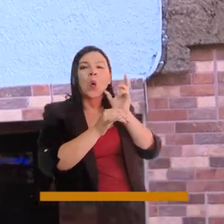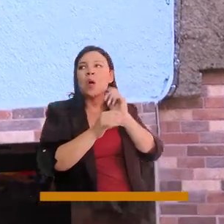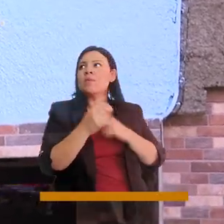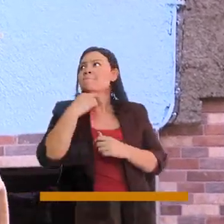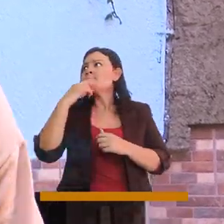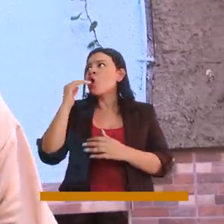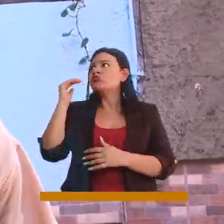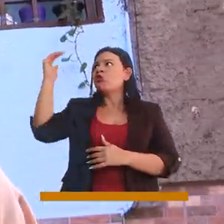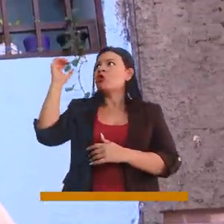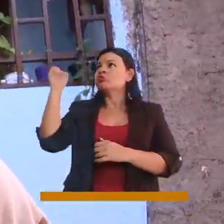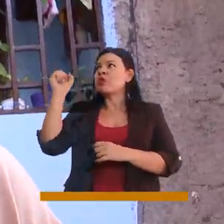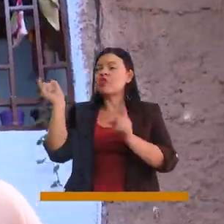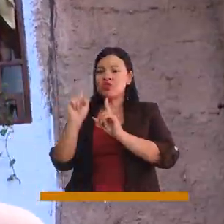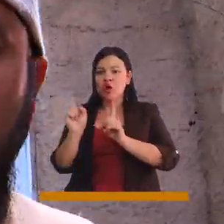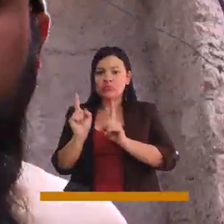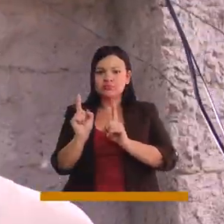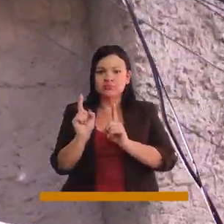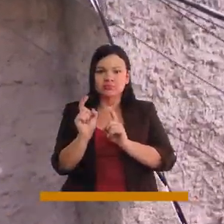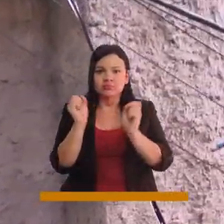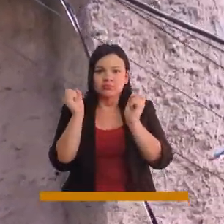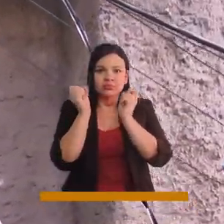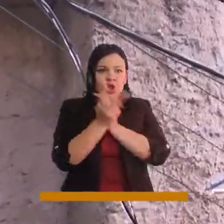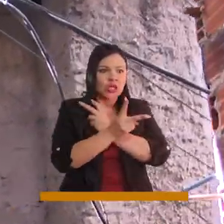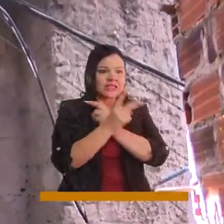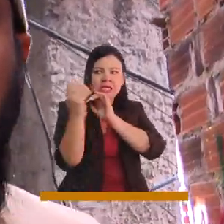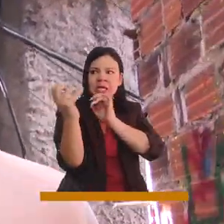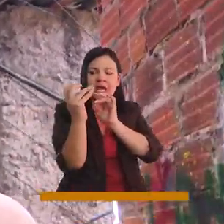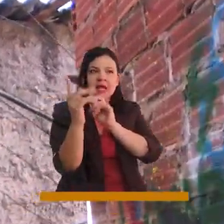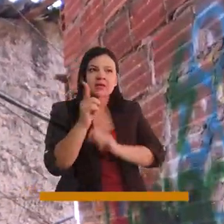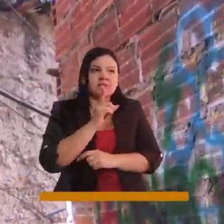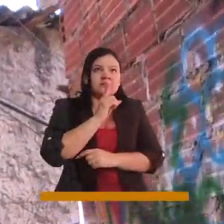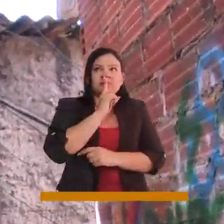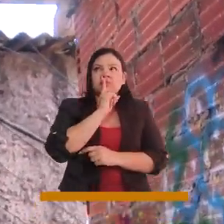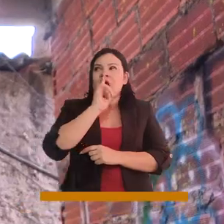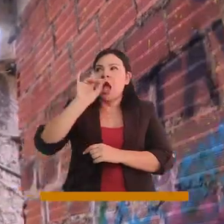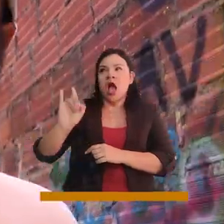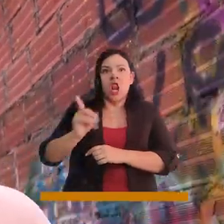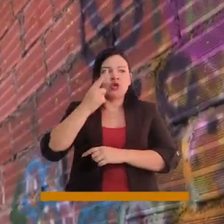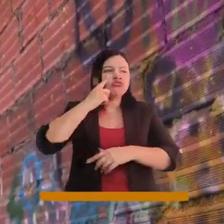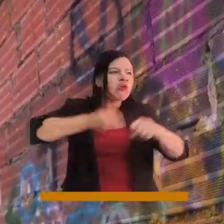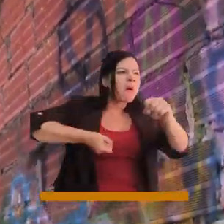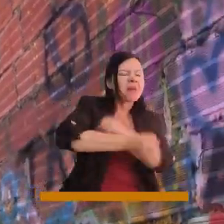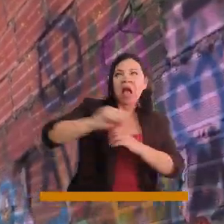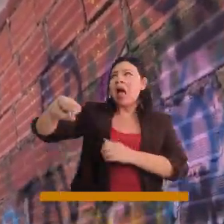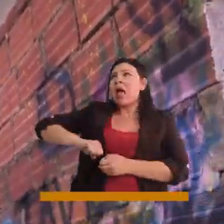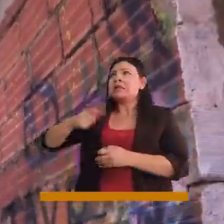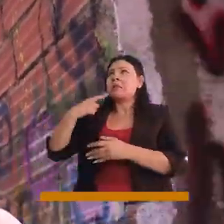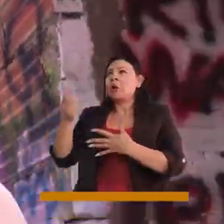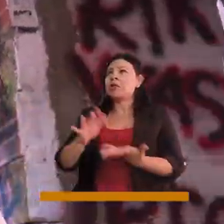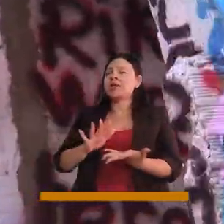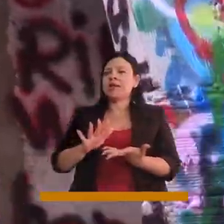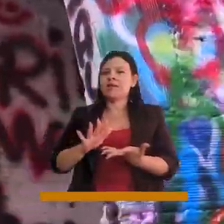problema que no podíamos hablar de la violencia ni de la guerra porque nos iban a escuchar nos iban a asesinar